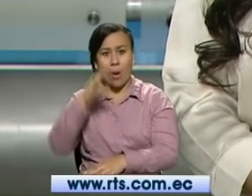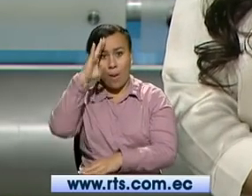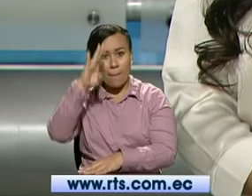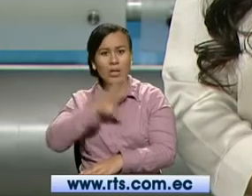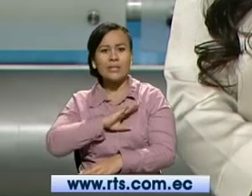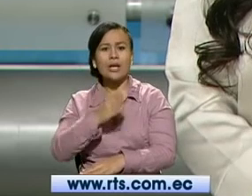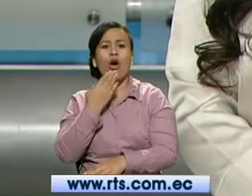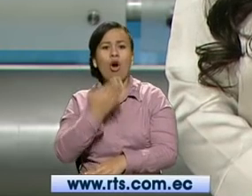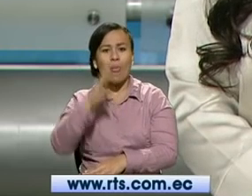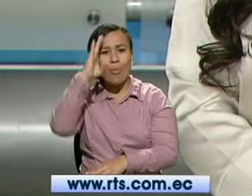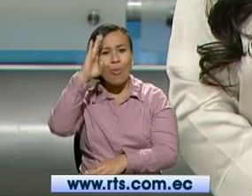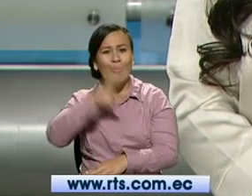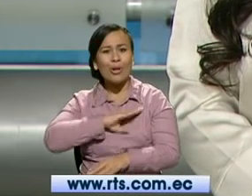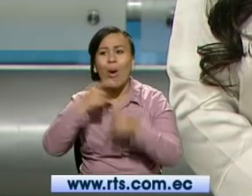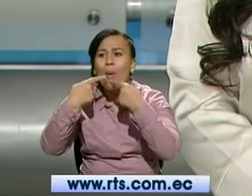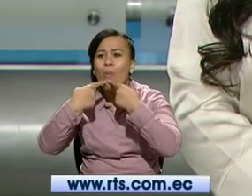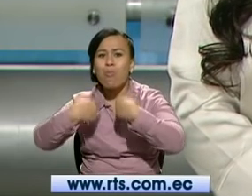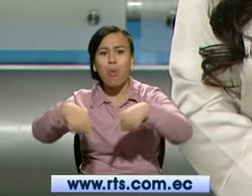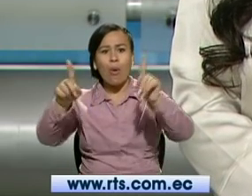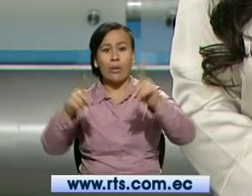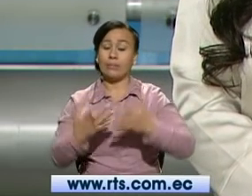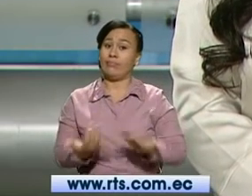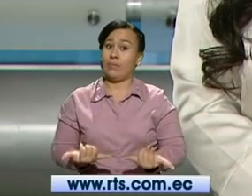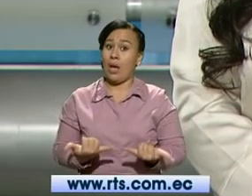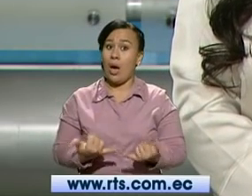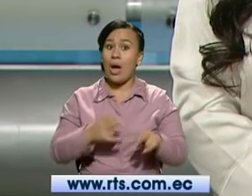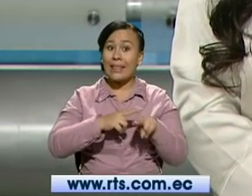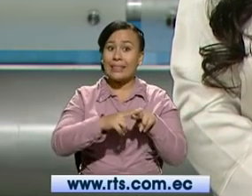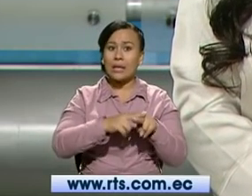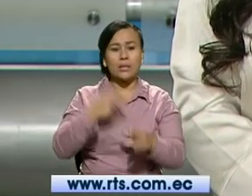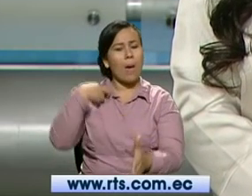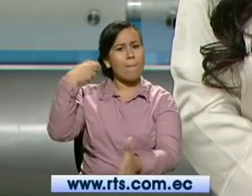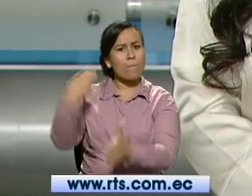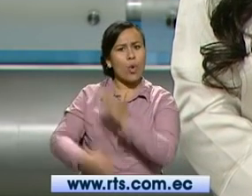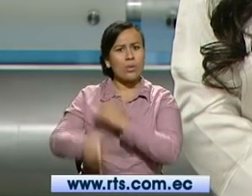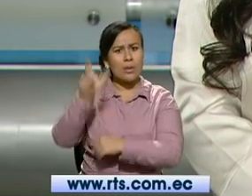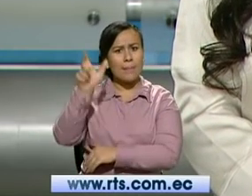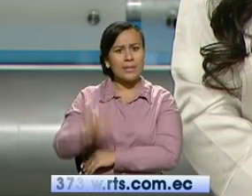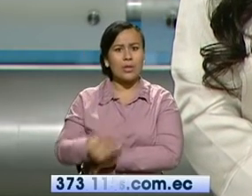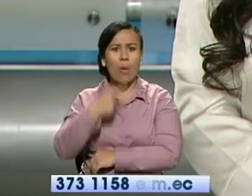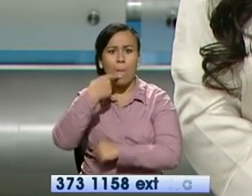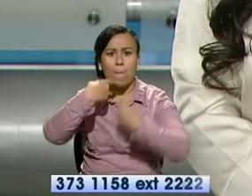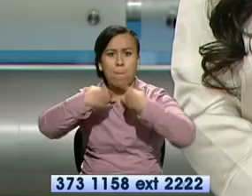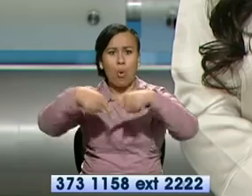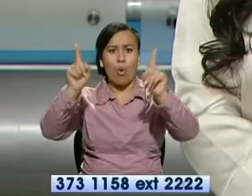de la víctima y compañeros del gremio del taxismo exigen sanciones.